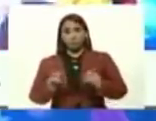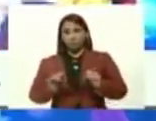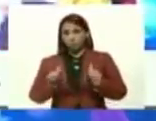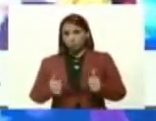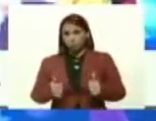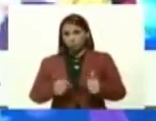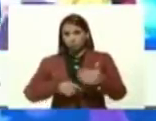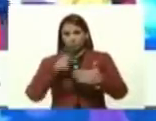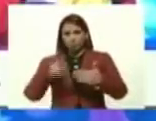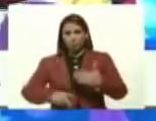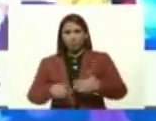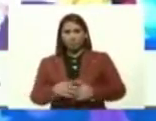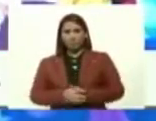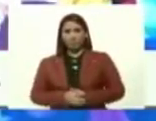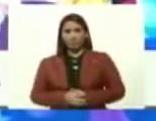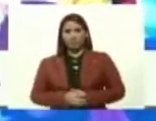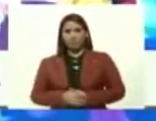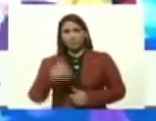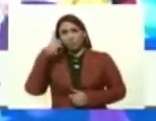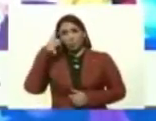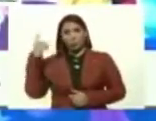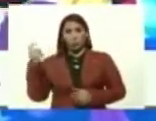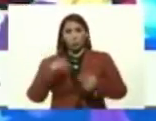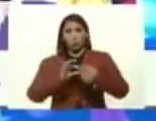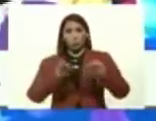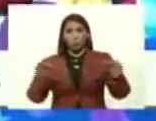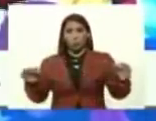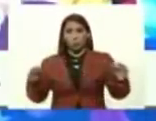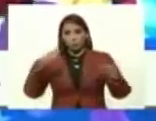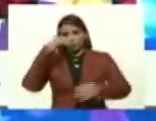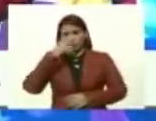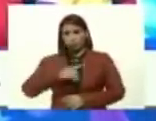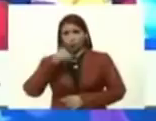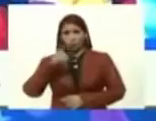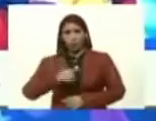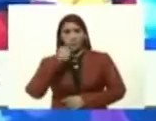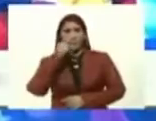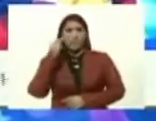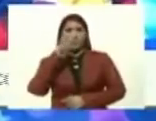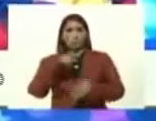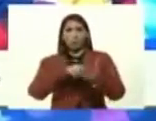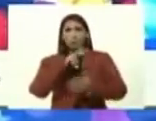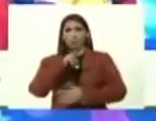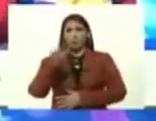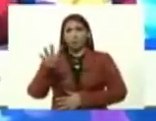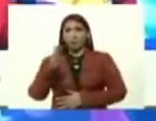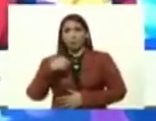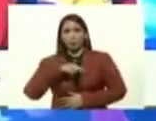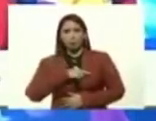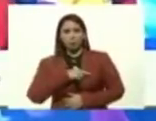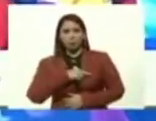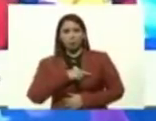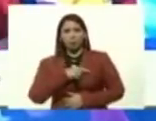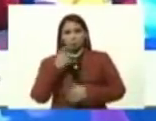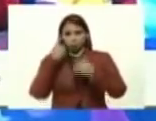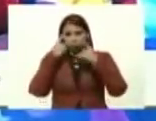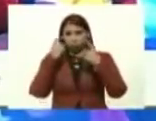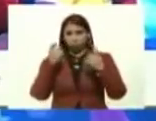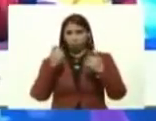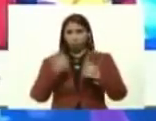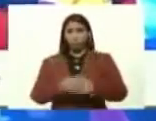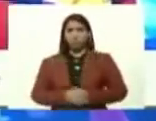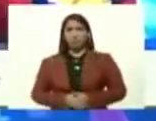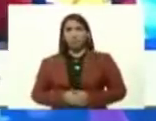plan Sueño Olímpico y Paralímpico París 2024, nosotros estemos seguros que